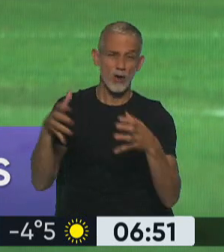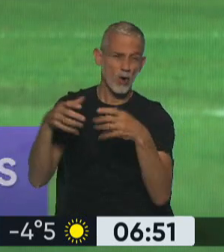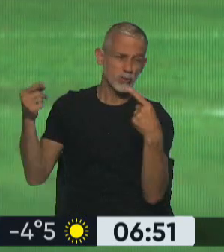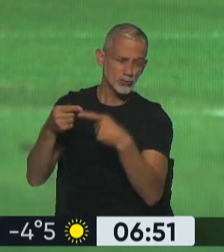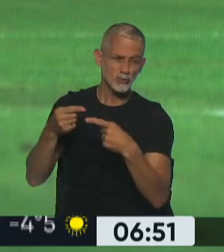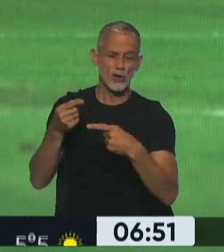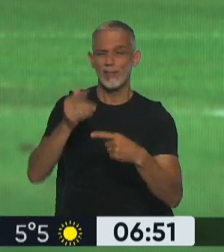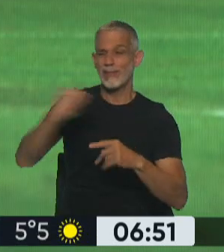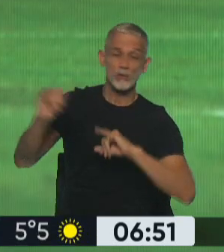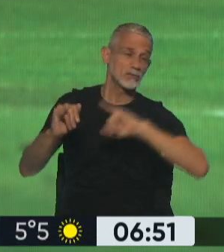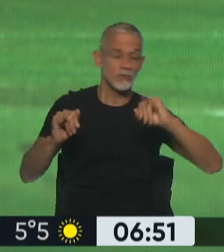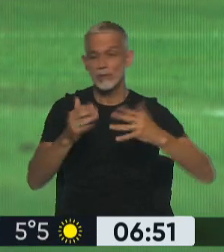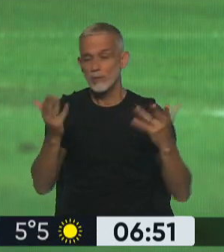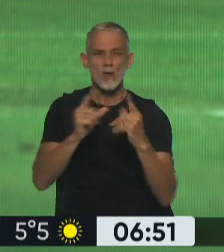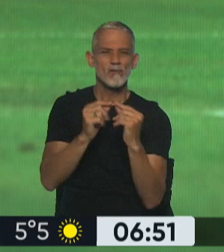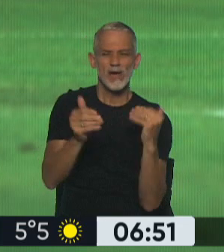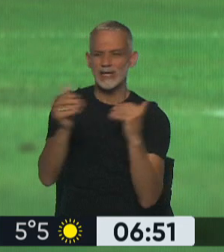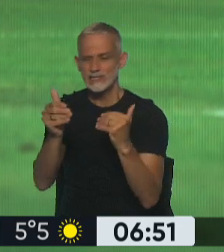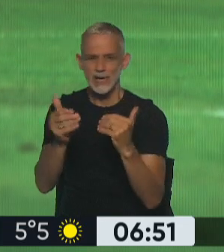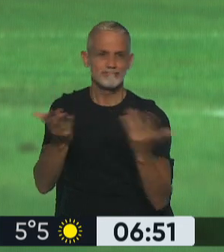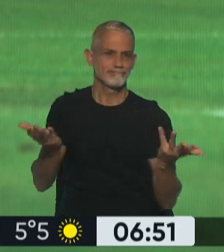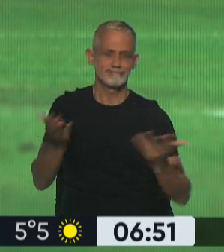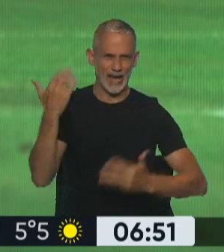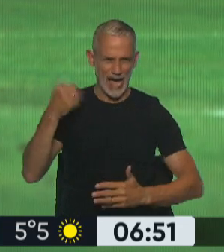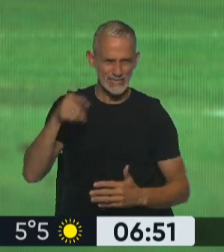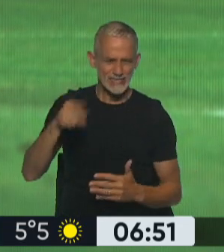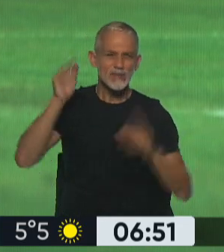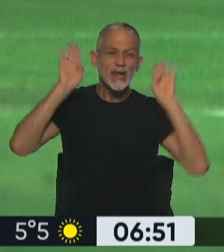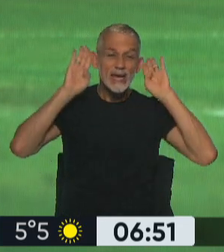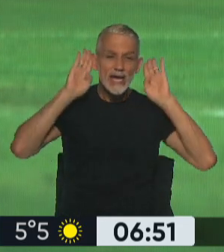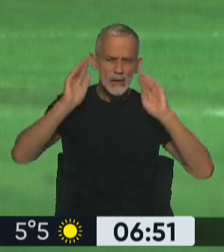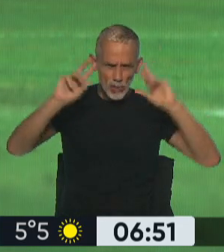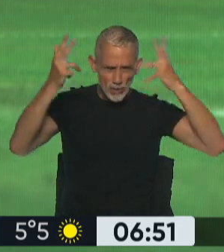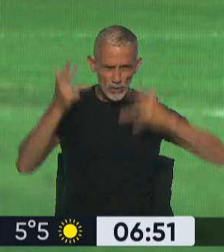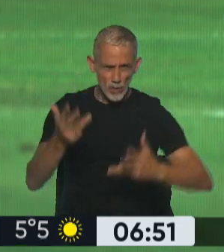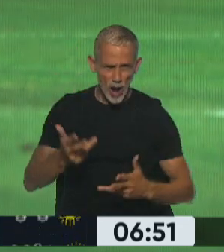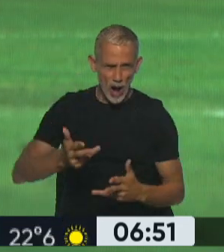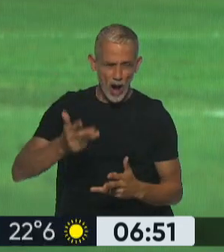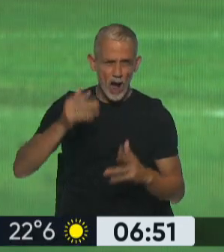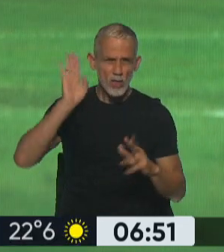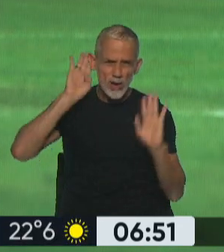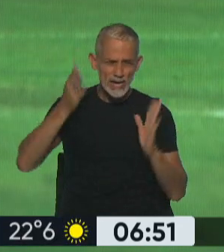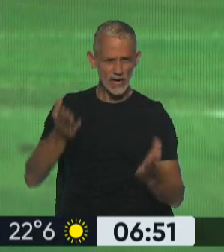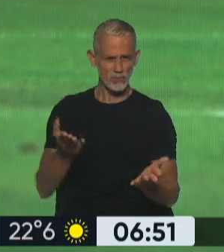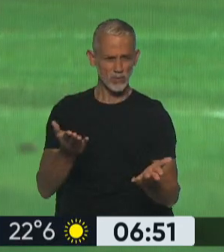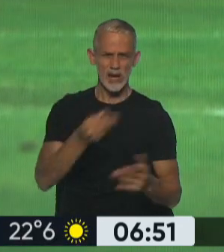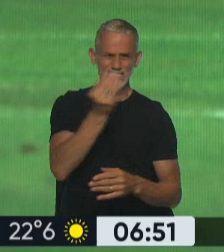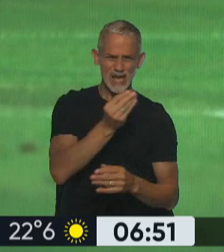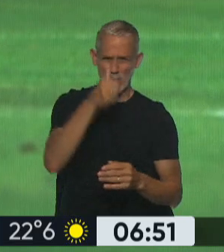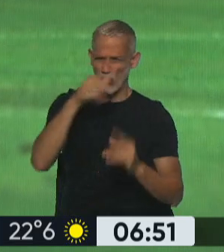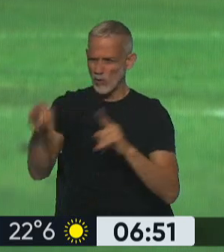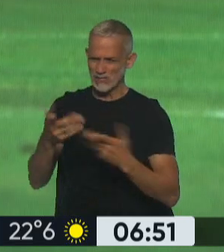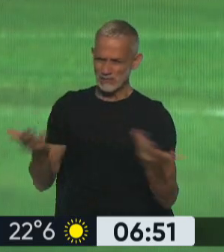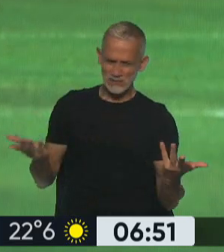con denuncias, con el cambio de fecha, con... Ayer escuchaba a Riquelme enérgico respecto del cambio de sábado para